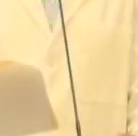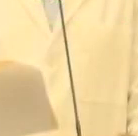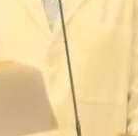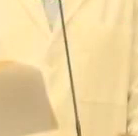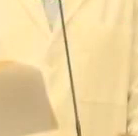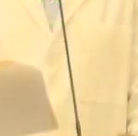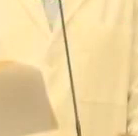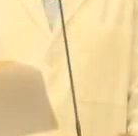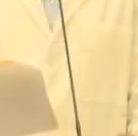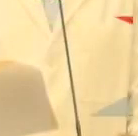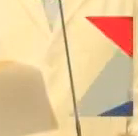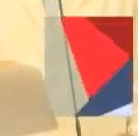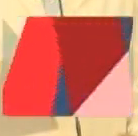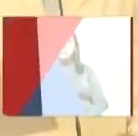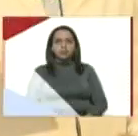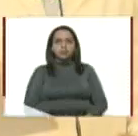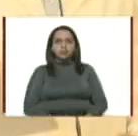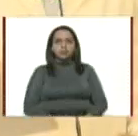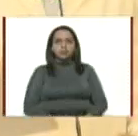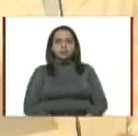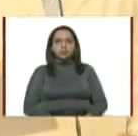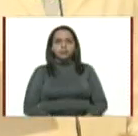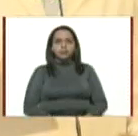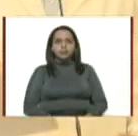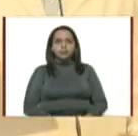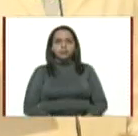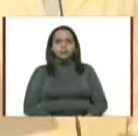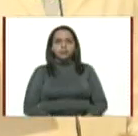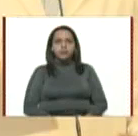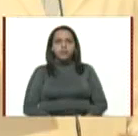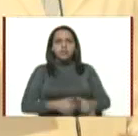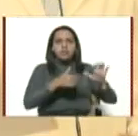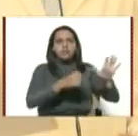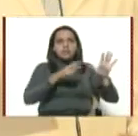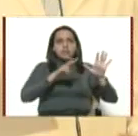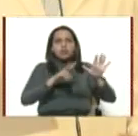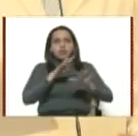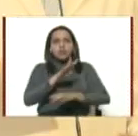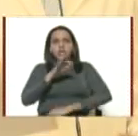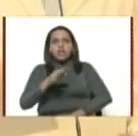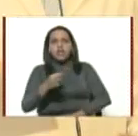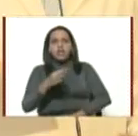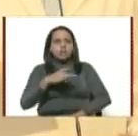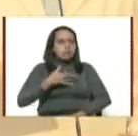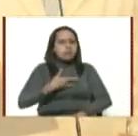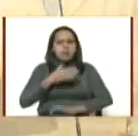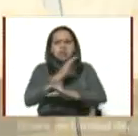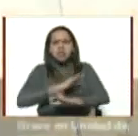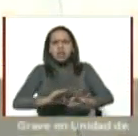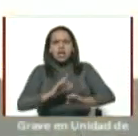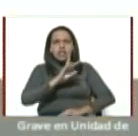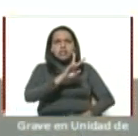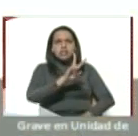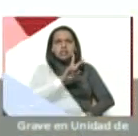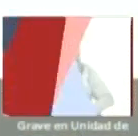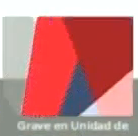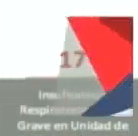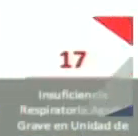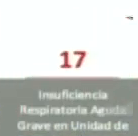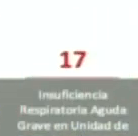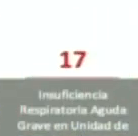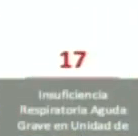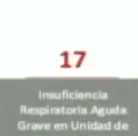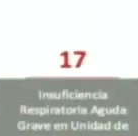6.743 sin síntomas, 624 con insuficiencia respiratoria aguda leve, 17 con